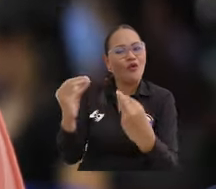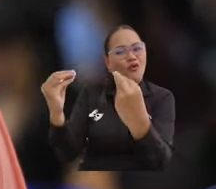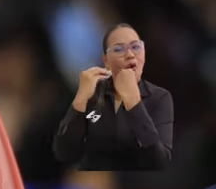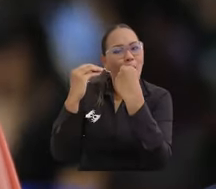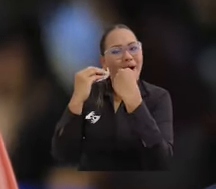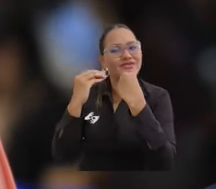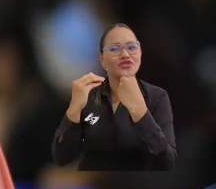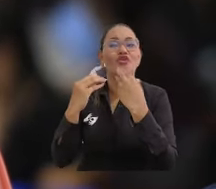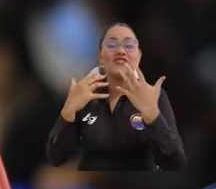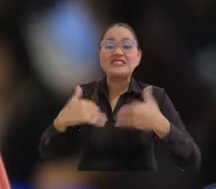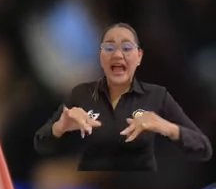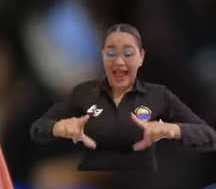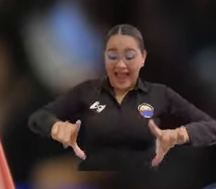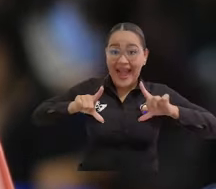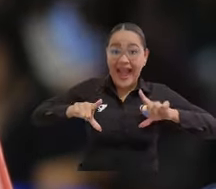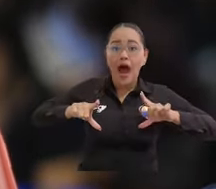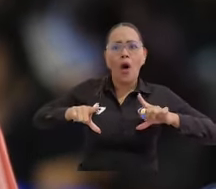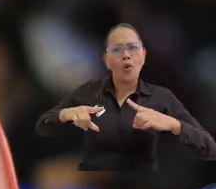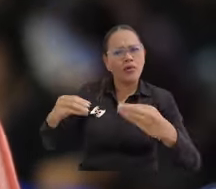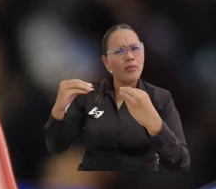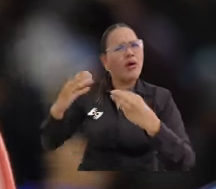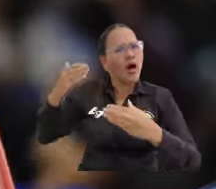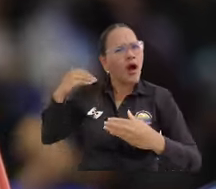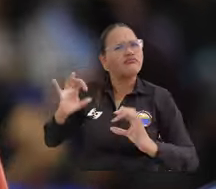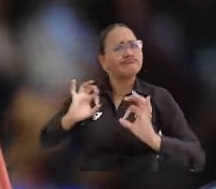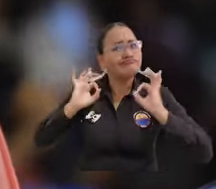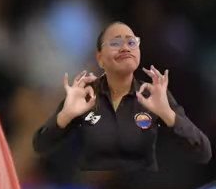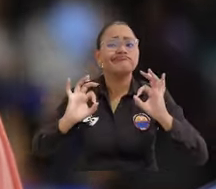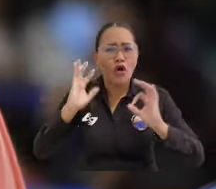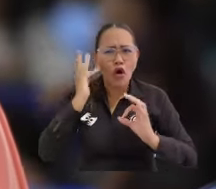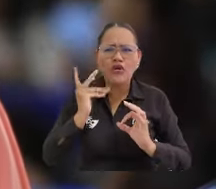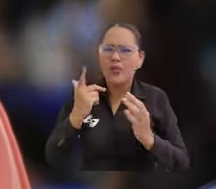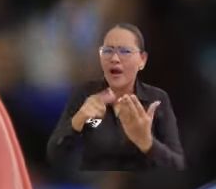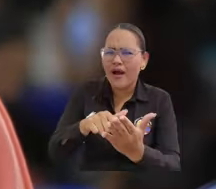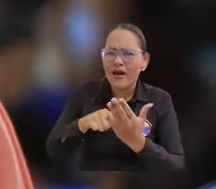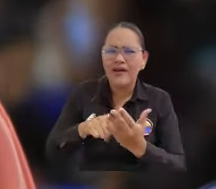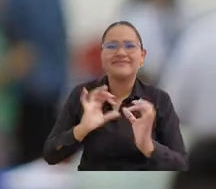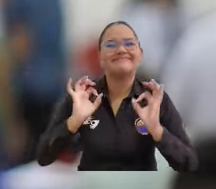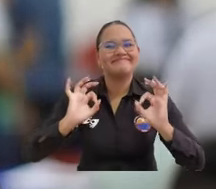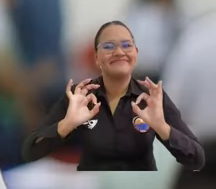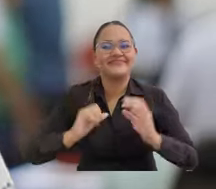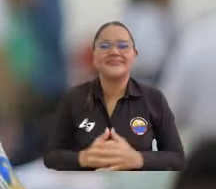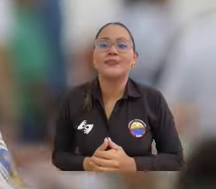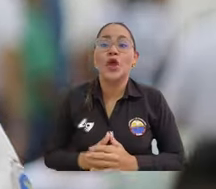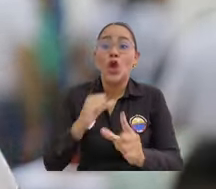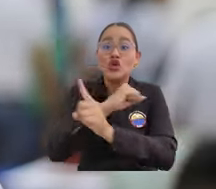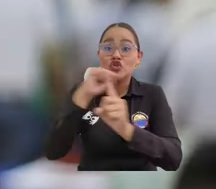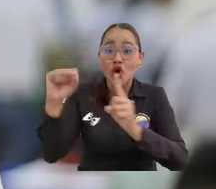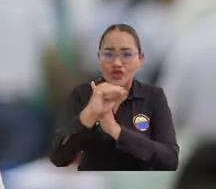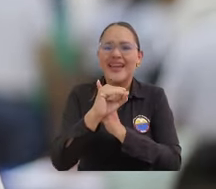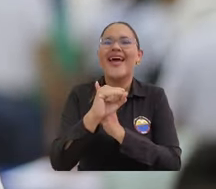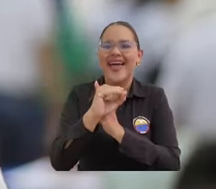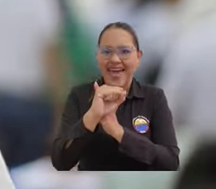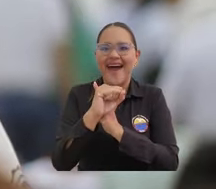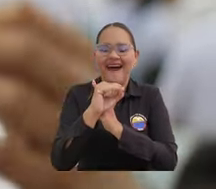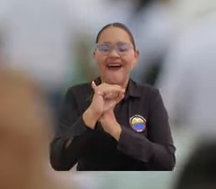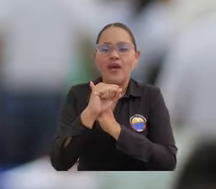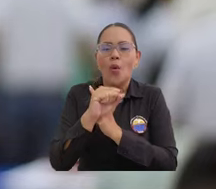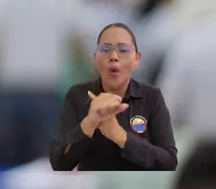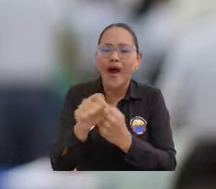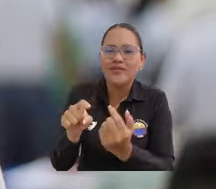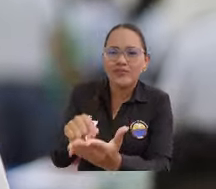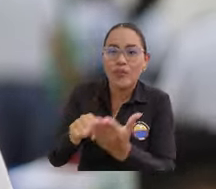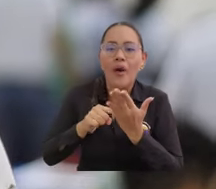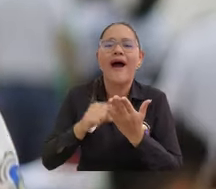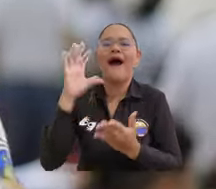que nosotros como egresados tenemos y la vemos reflejada en nuestro trabajo del día a día. La misma sociedad nos demuestra que el